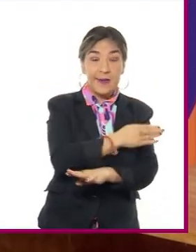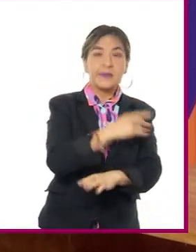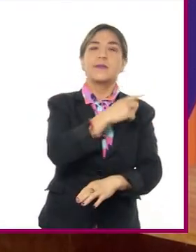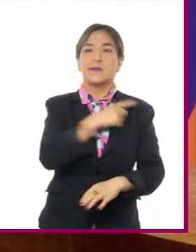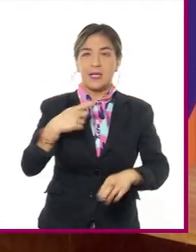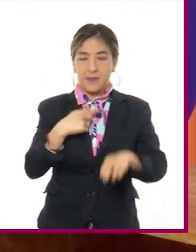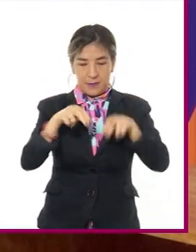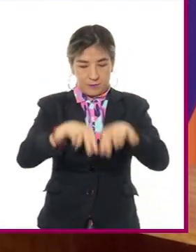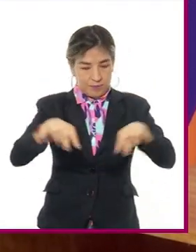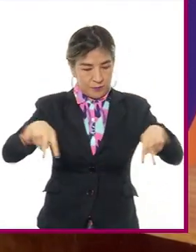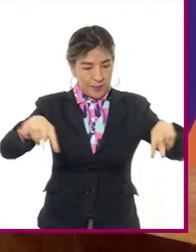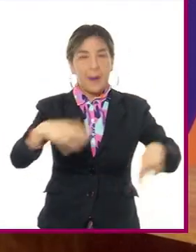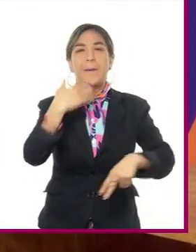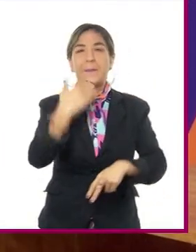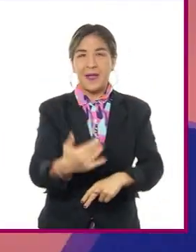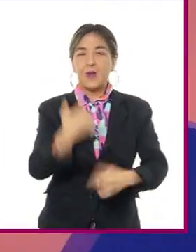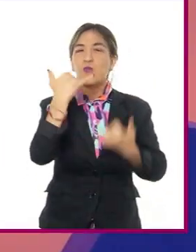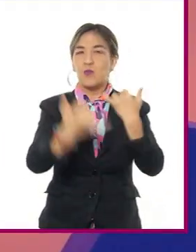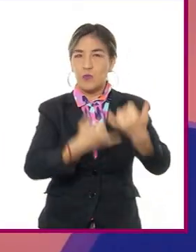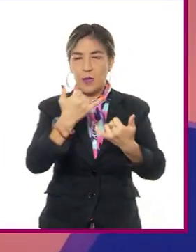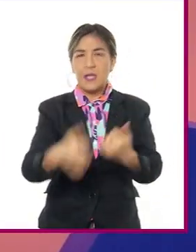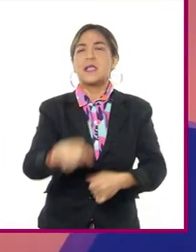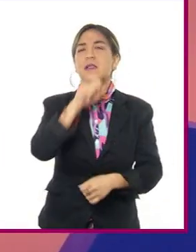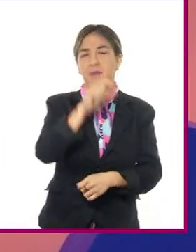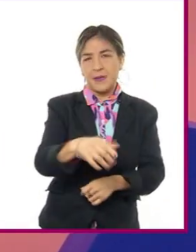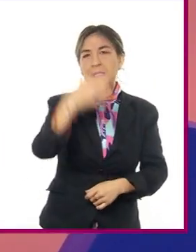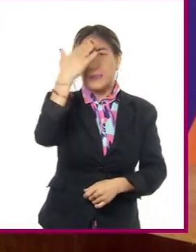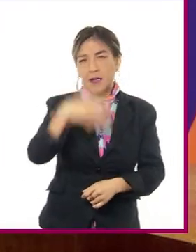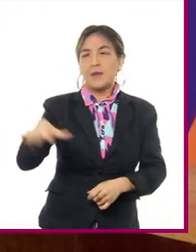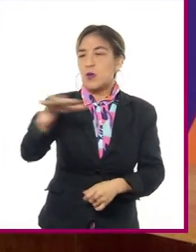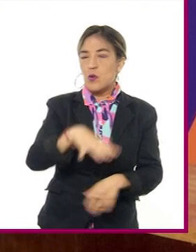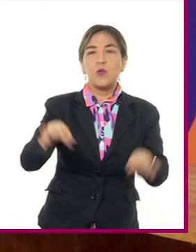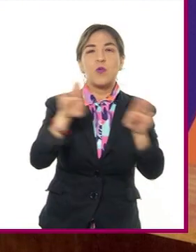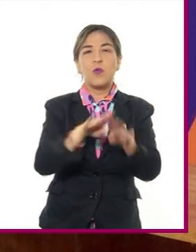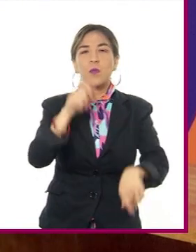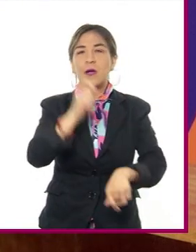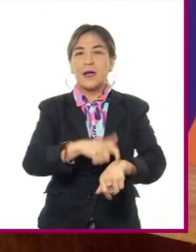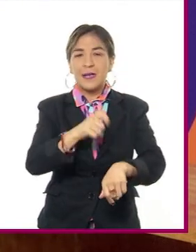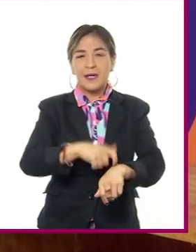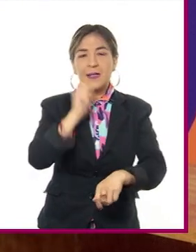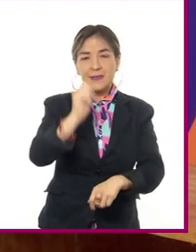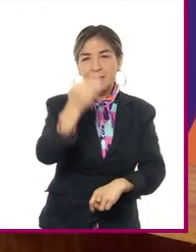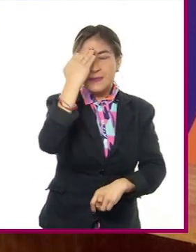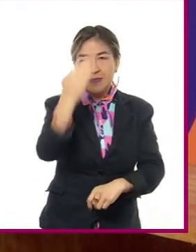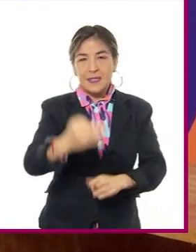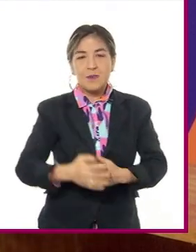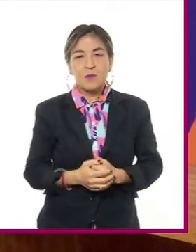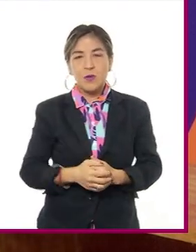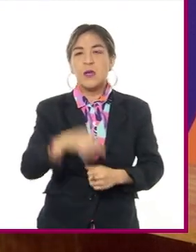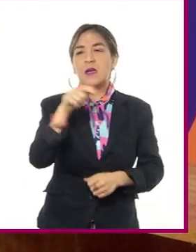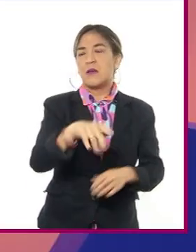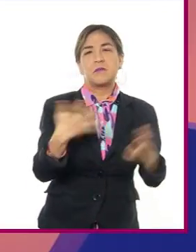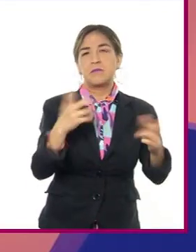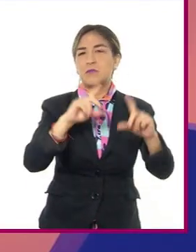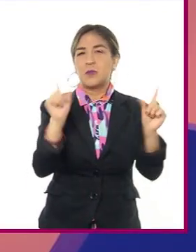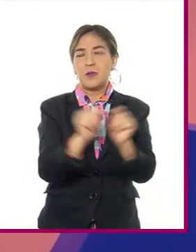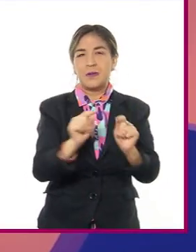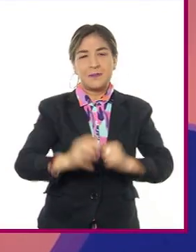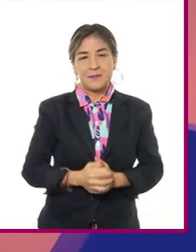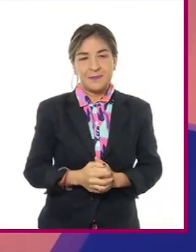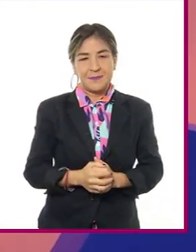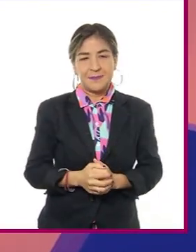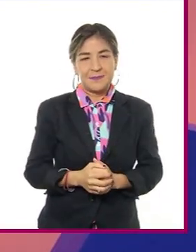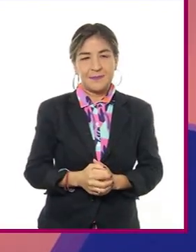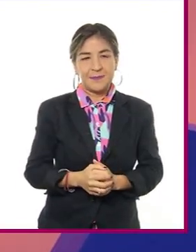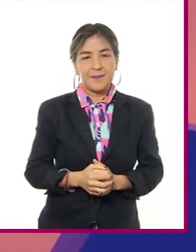posiciones y jugar. Y también sabemos cómo se marcan los puntos, pero eso es todo. Por lo que